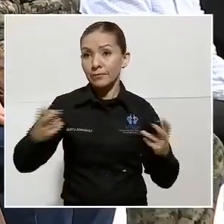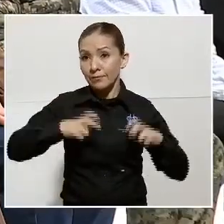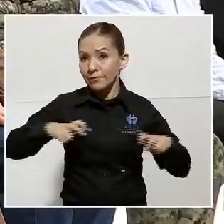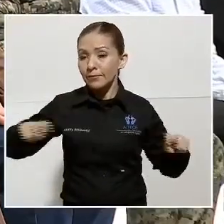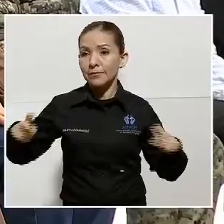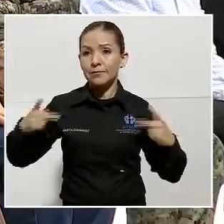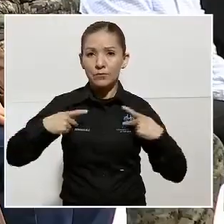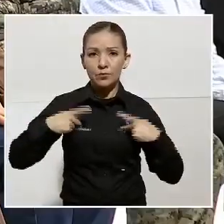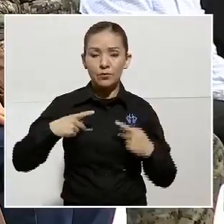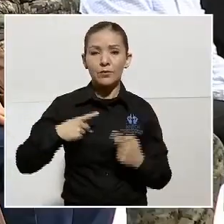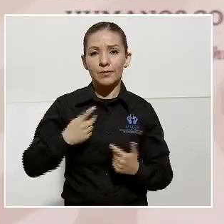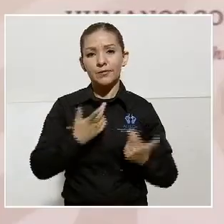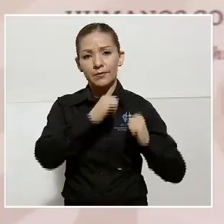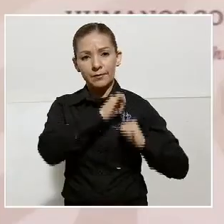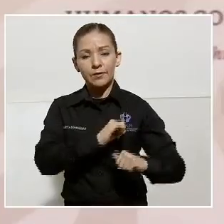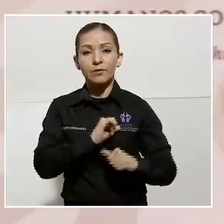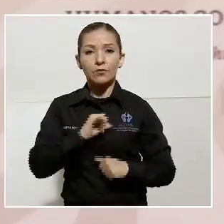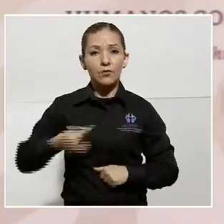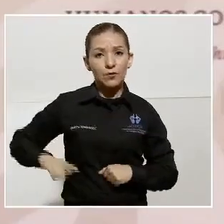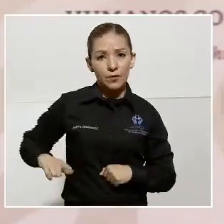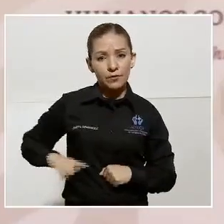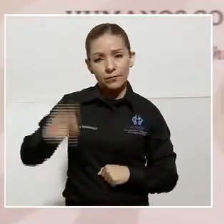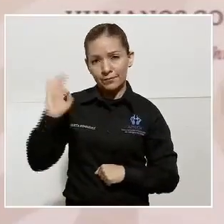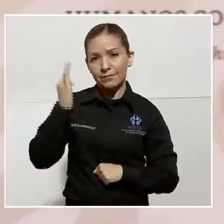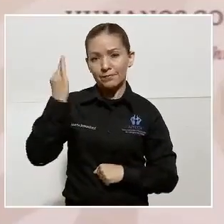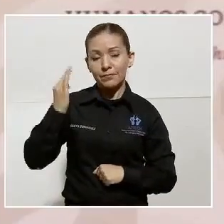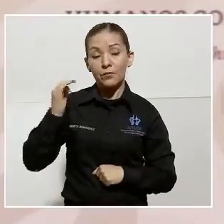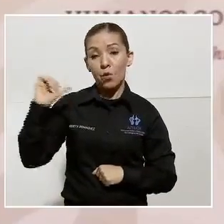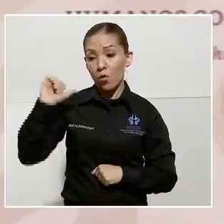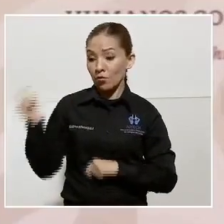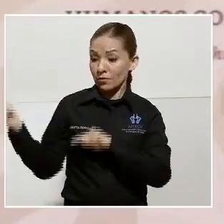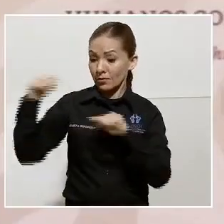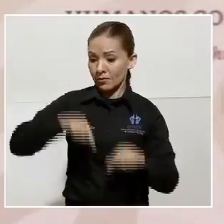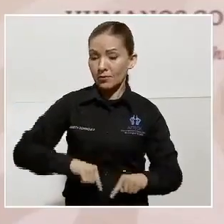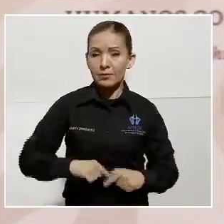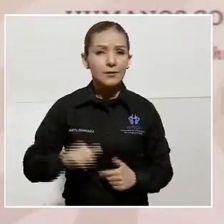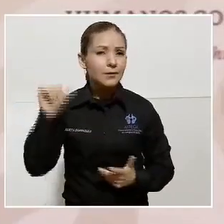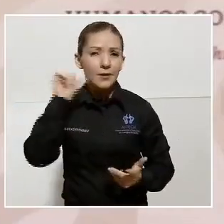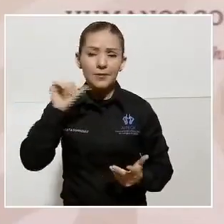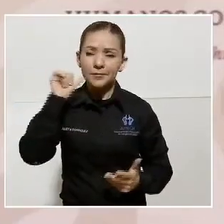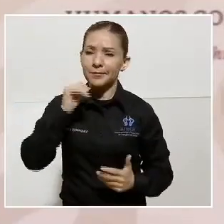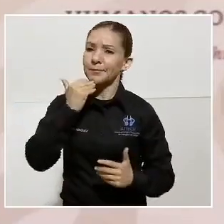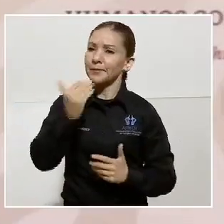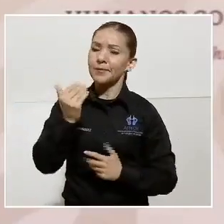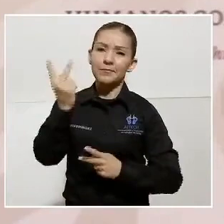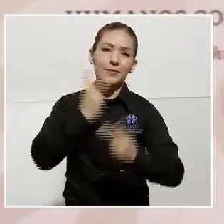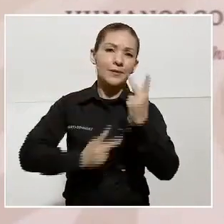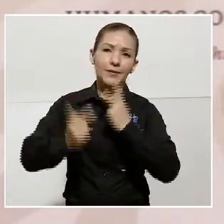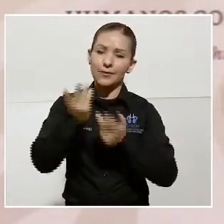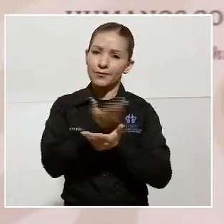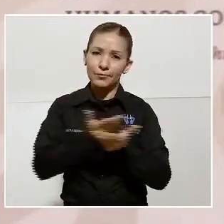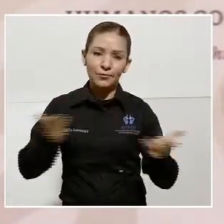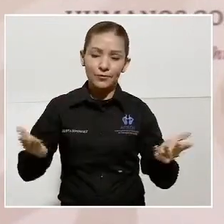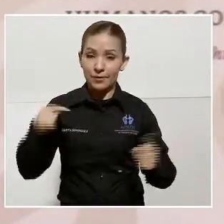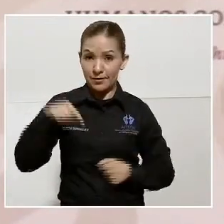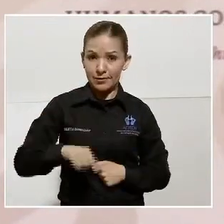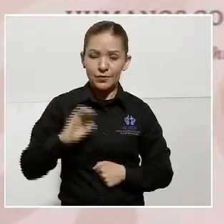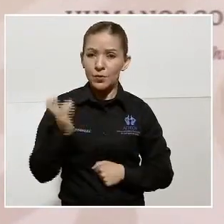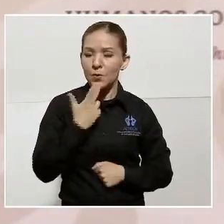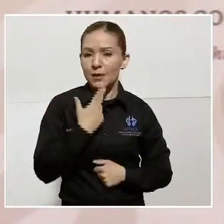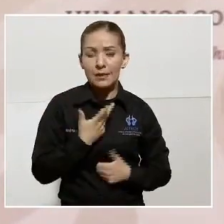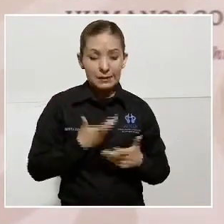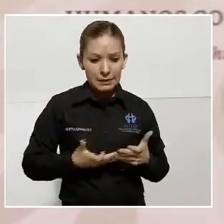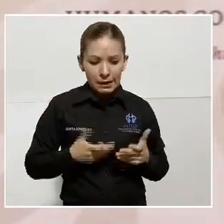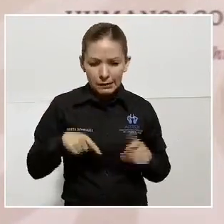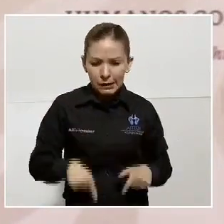gobierno federal por estar aquí presentes. Y siempre serán bienvenidos en esta tierra, tierra de